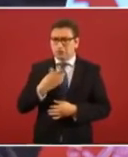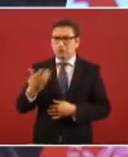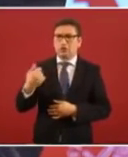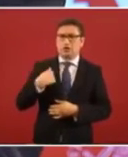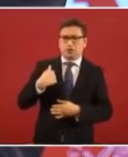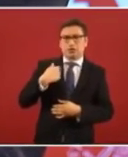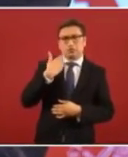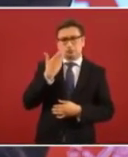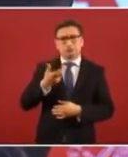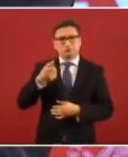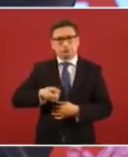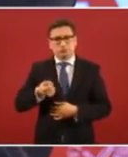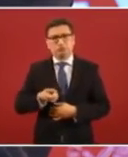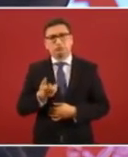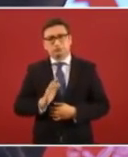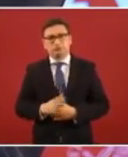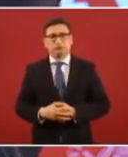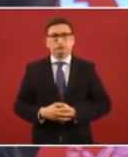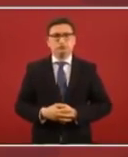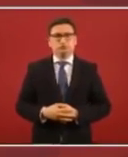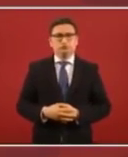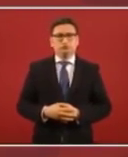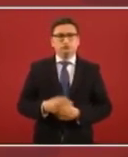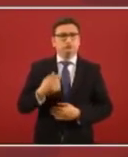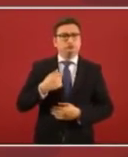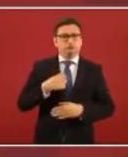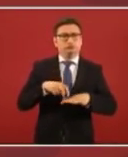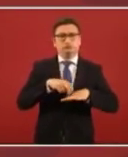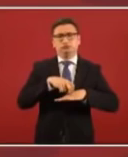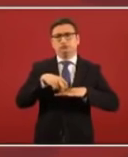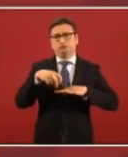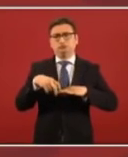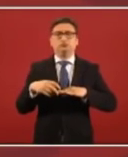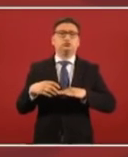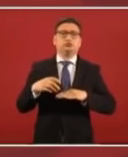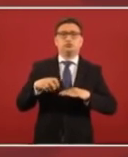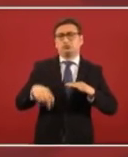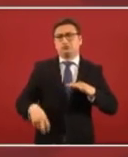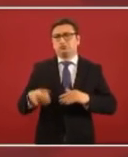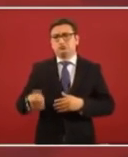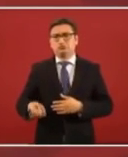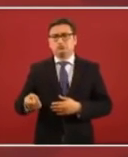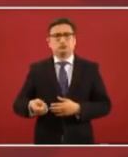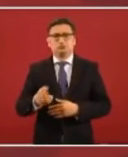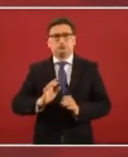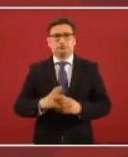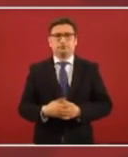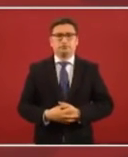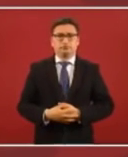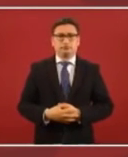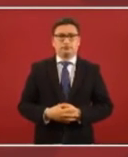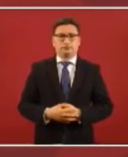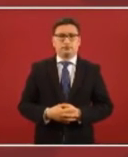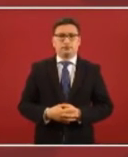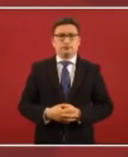quería saludarme, y me bajé de la camioneta y la saludé. Es una